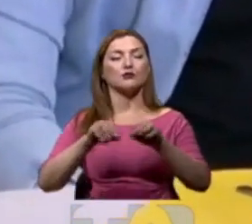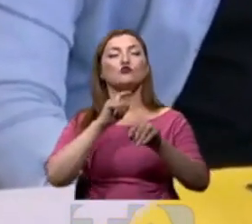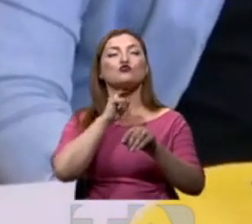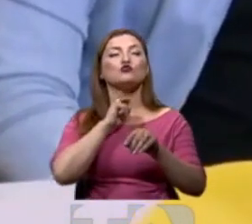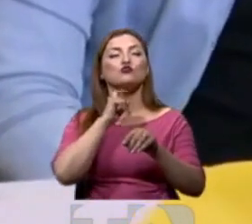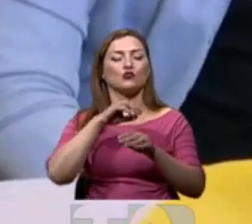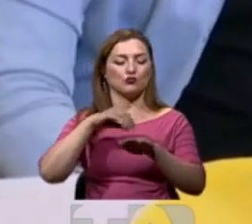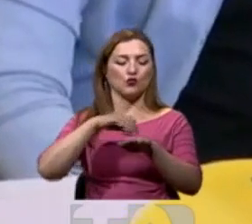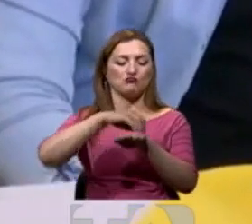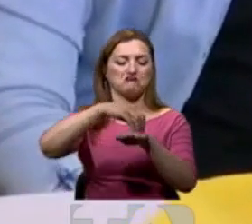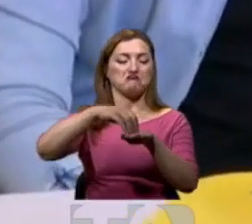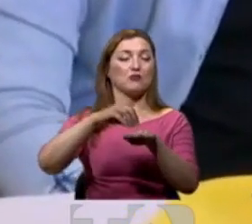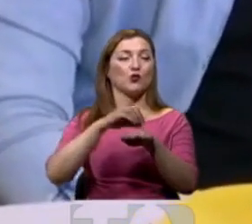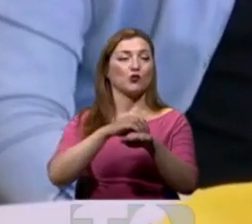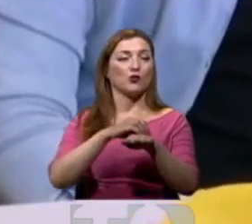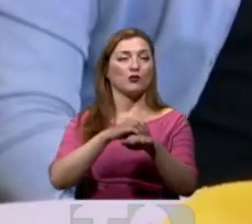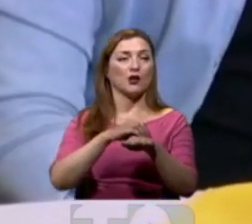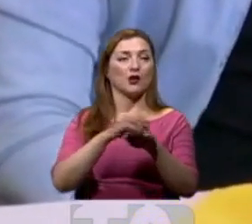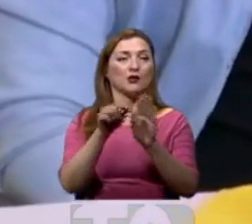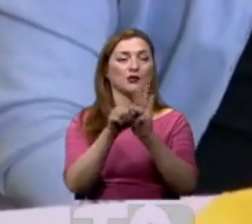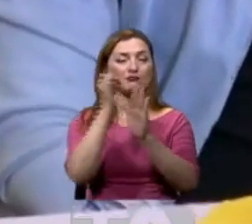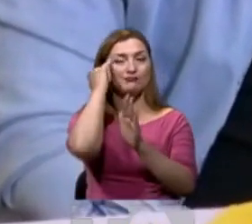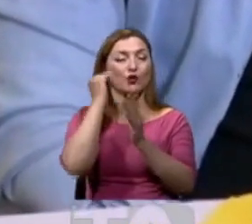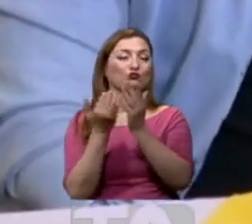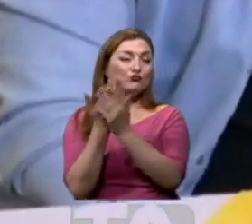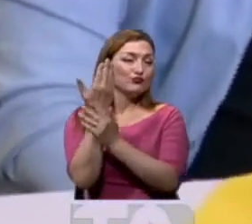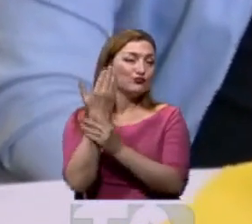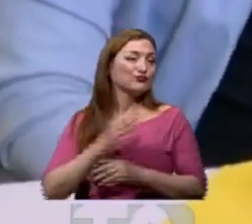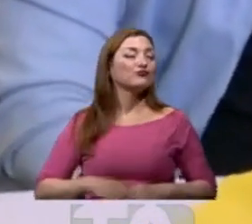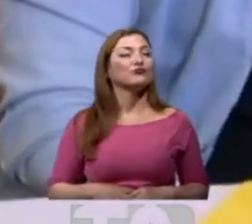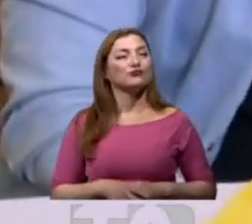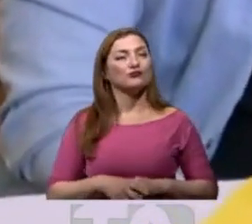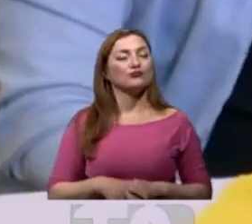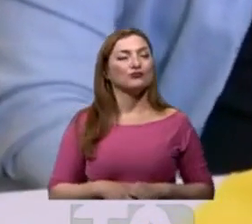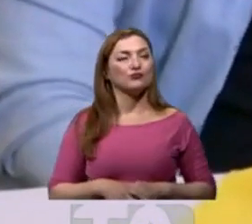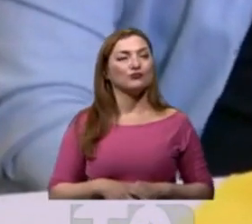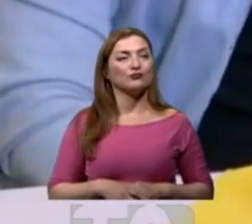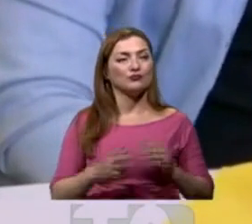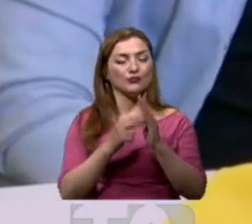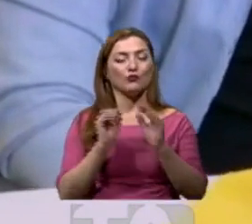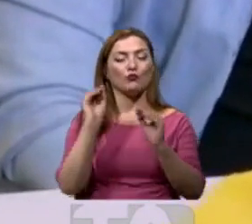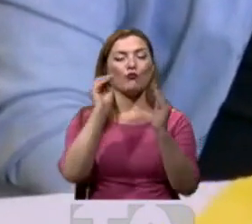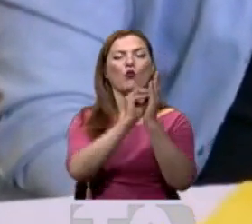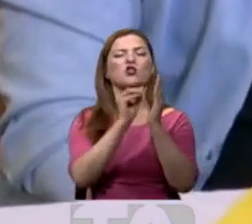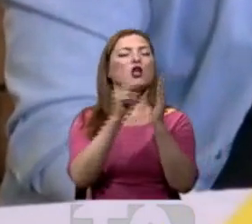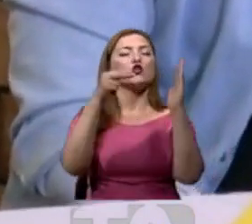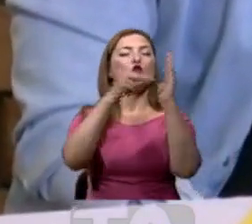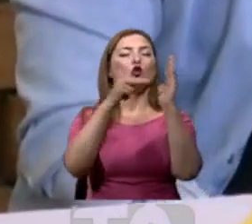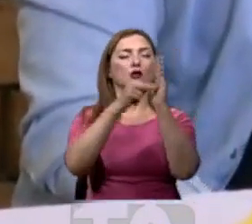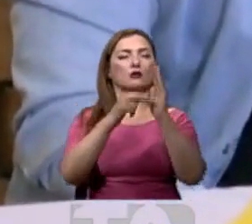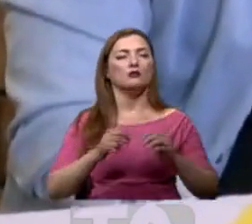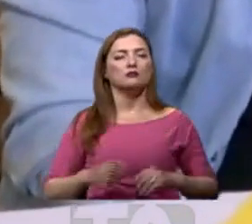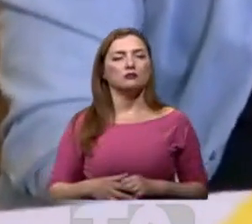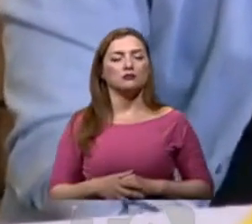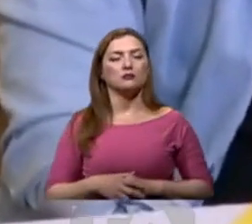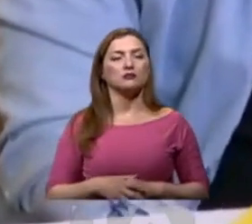eso. La decoración, súper bonita, bastante detalle, bastante innovación. Y para mí, ¿ya puedo dar la calificación? Por supuesto, de su calificación que